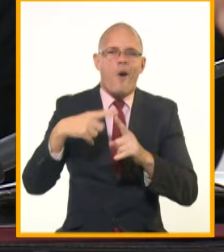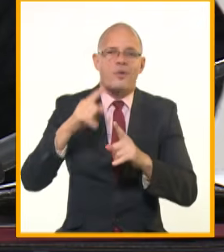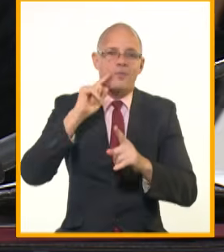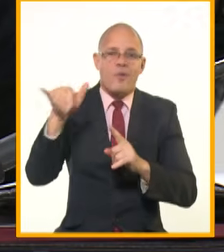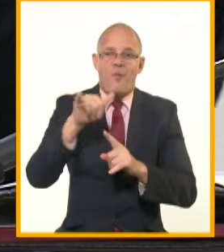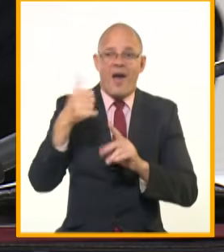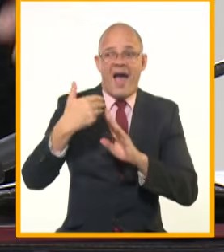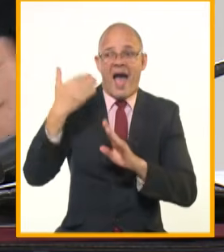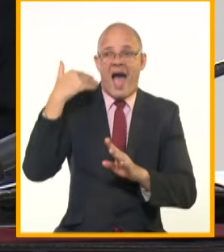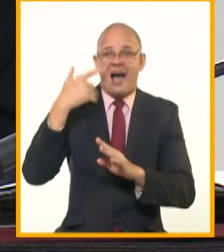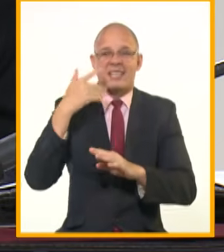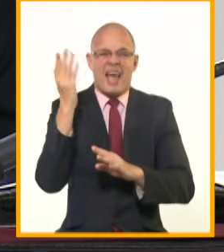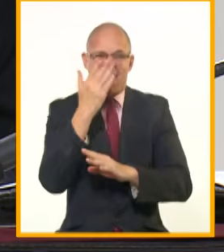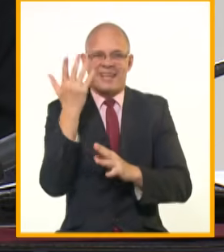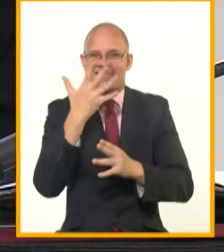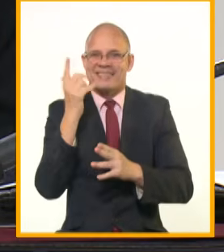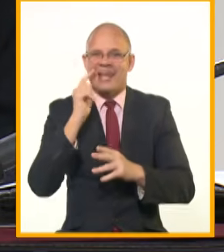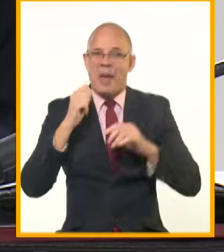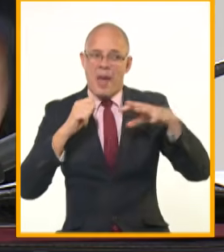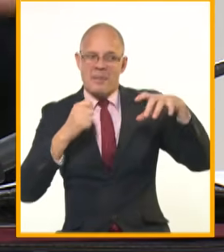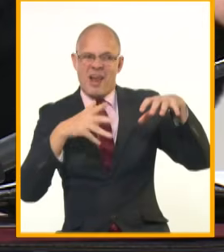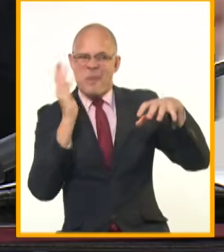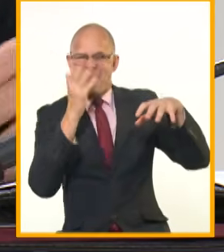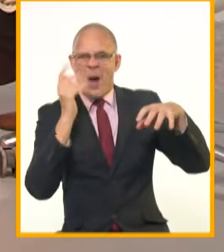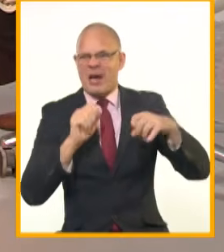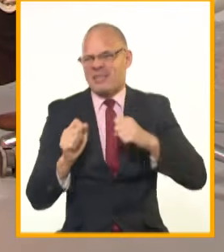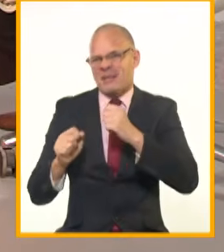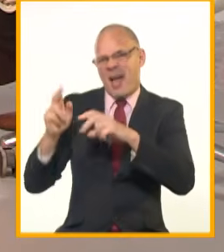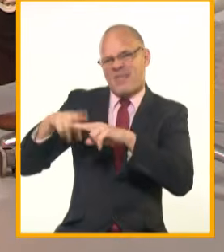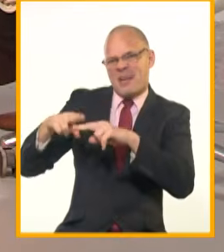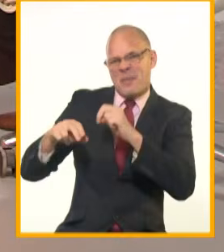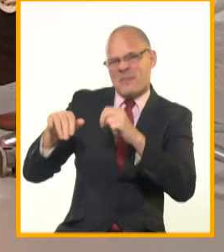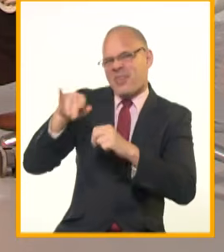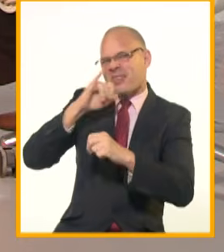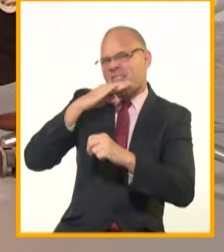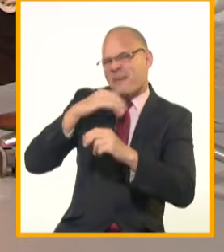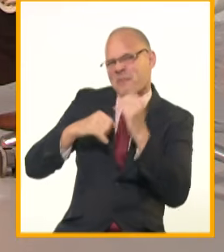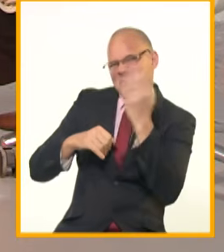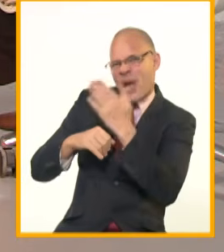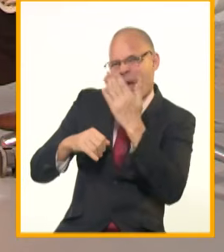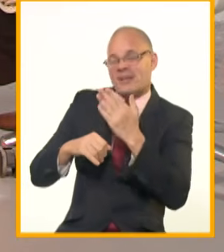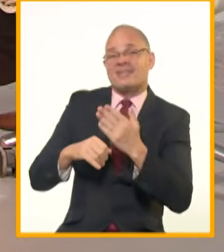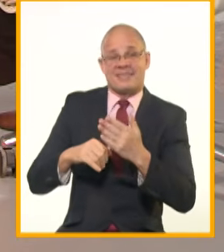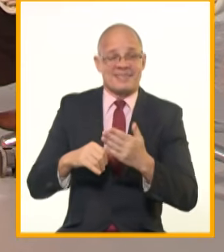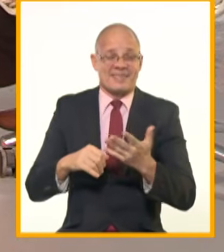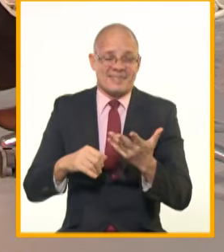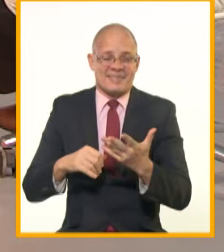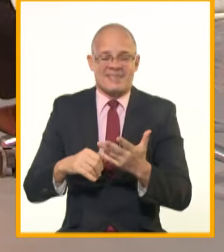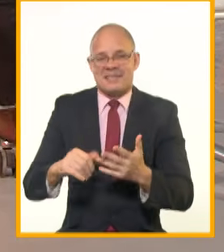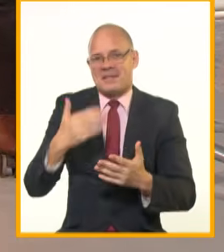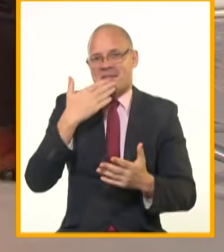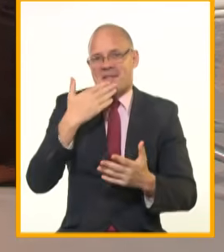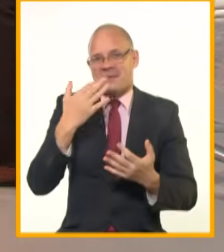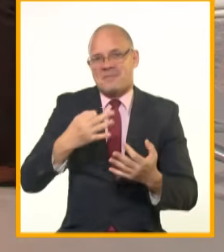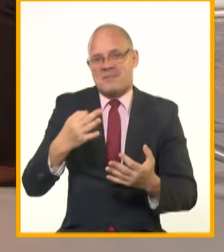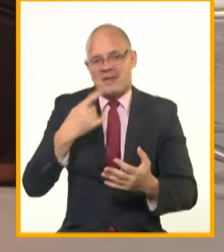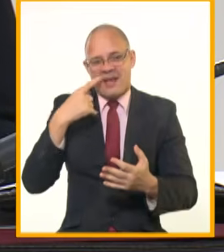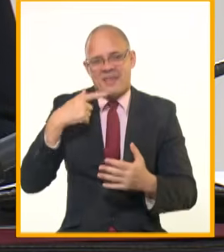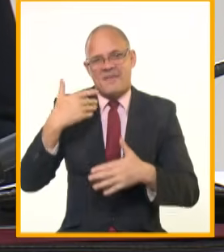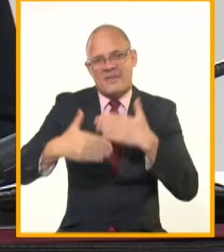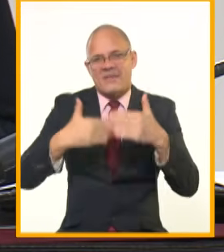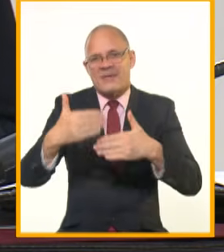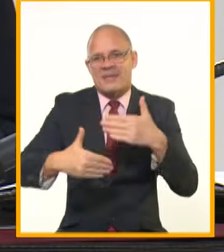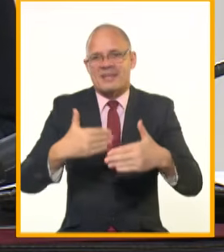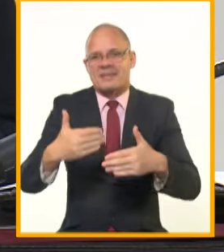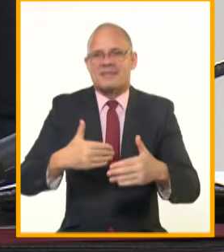antiguos equipos base, ¿no? Sí, claro. A Pinar del Río y a Industriales. Yo creo que eso también es parte de esa dinámica que se ha ido adquiriendo